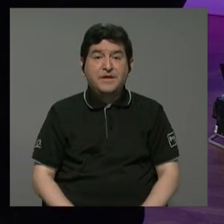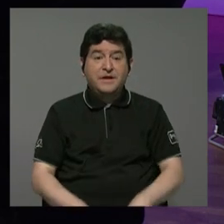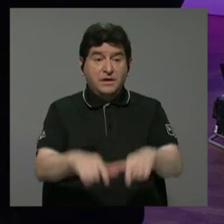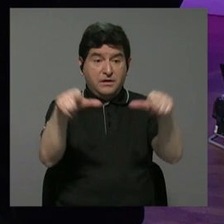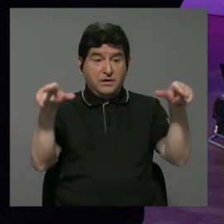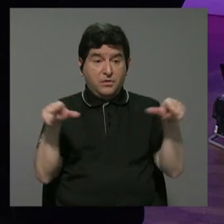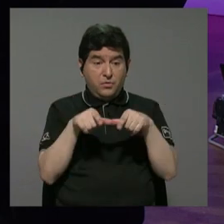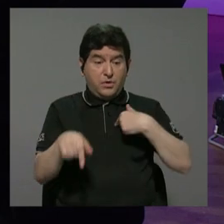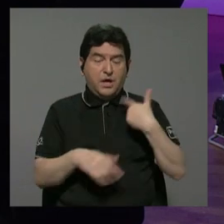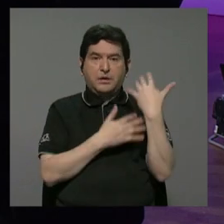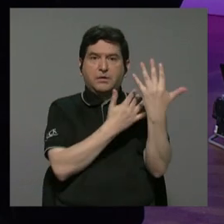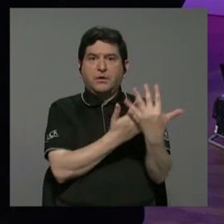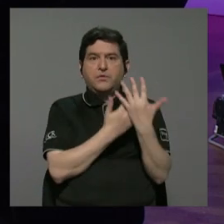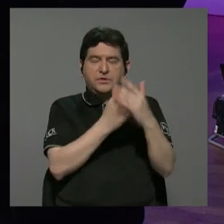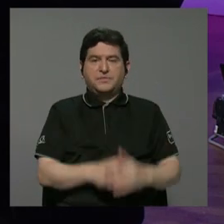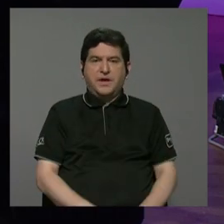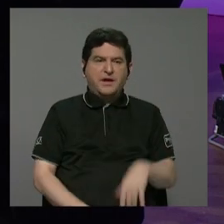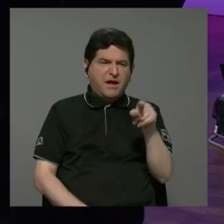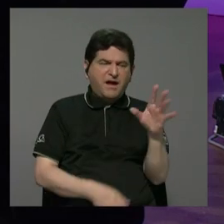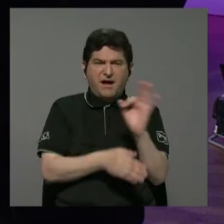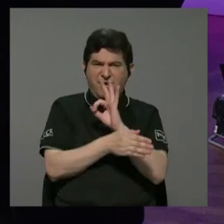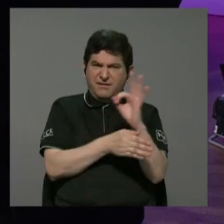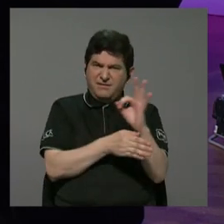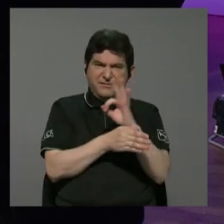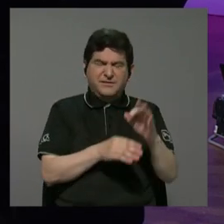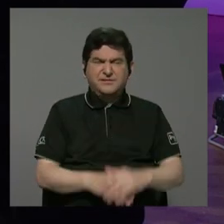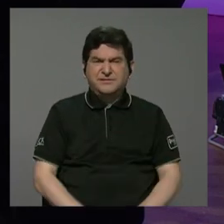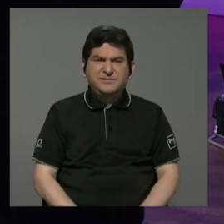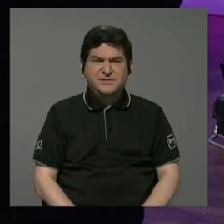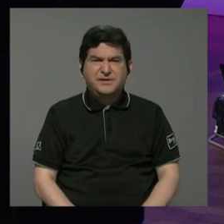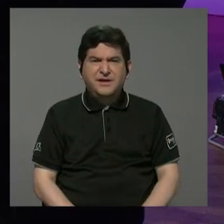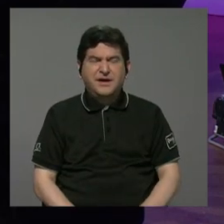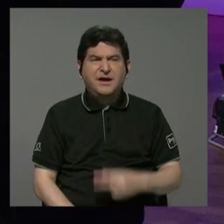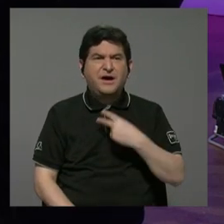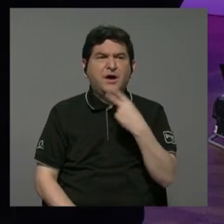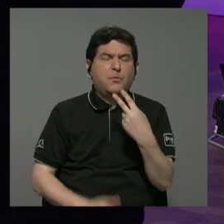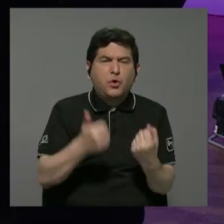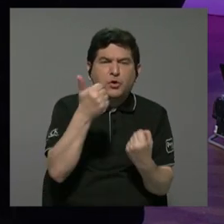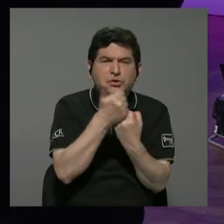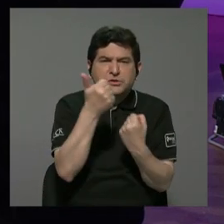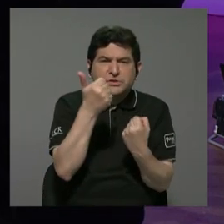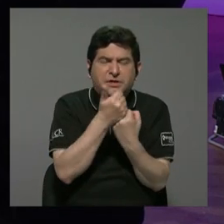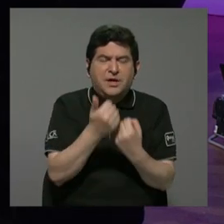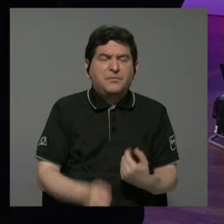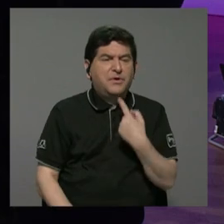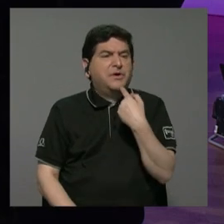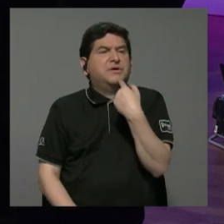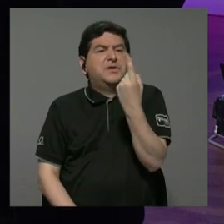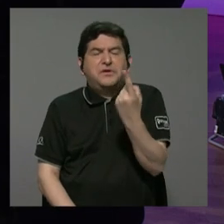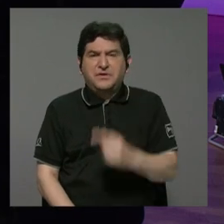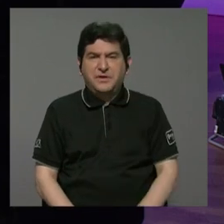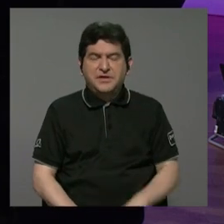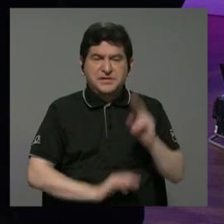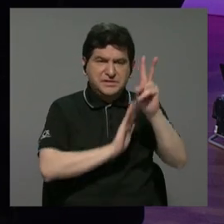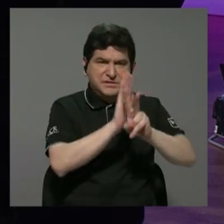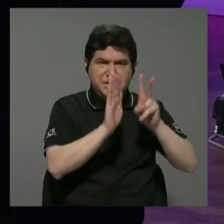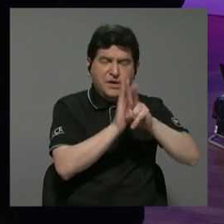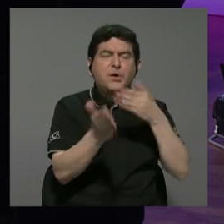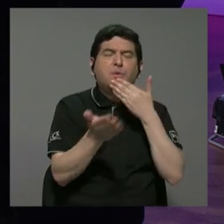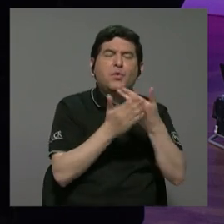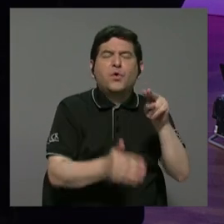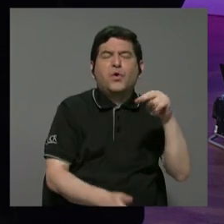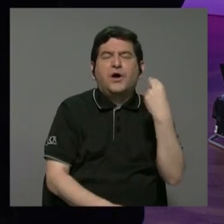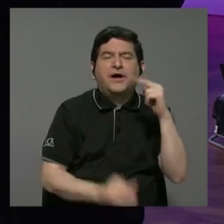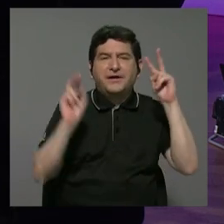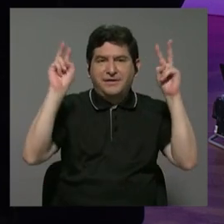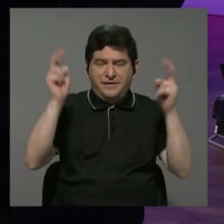en donde uno esperaría que operaran las voces a favor de lo que está planteando, cuando hay videos de buenas noticias